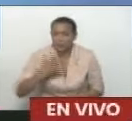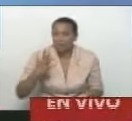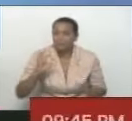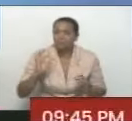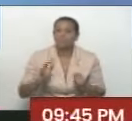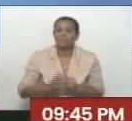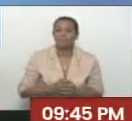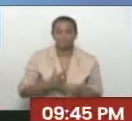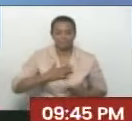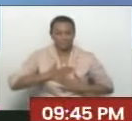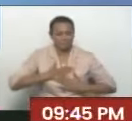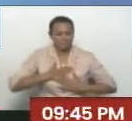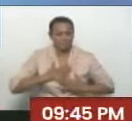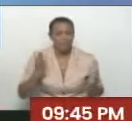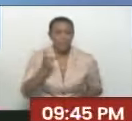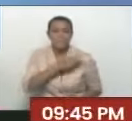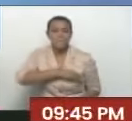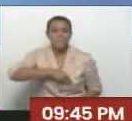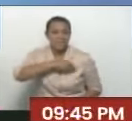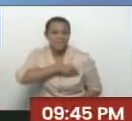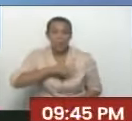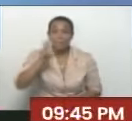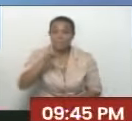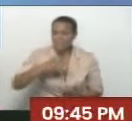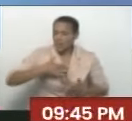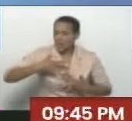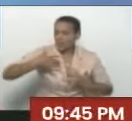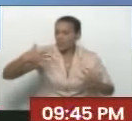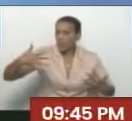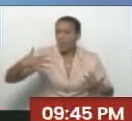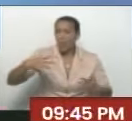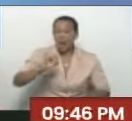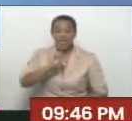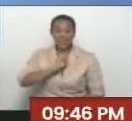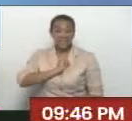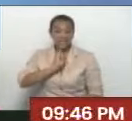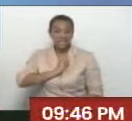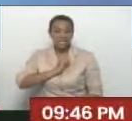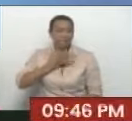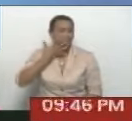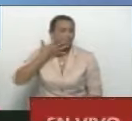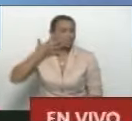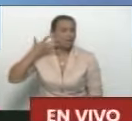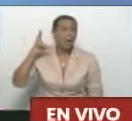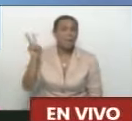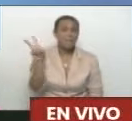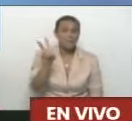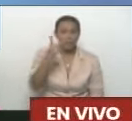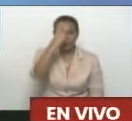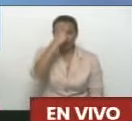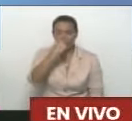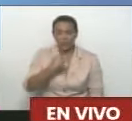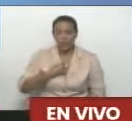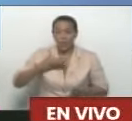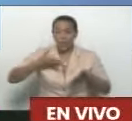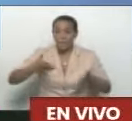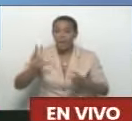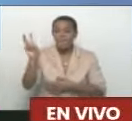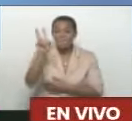nacional. La gran misión de la espiritualidad y la identidad de nuestro amado